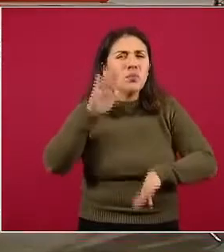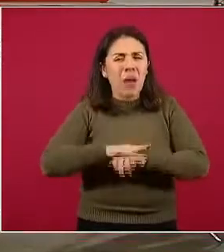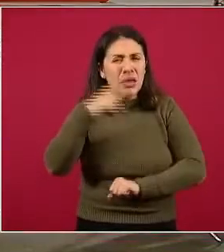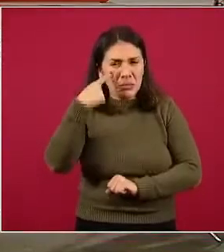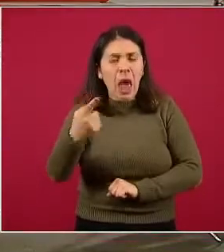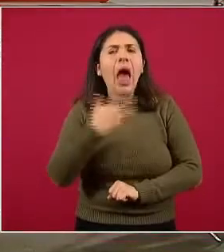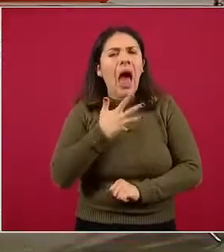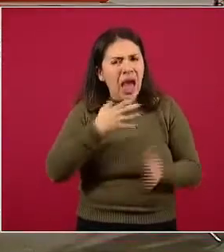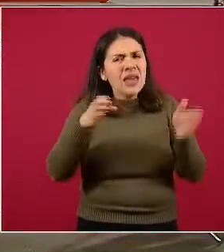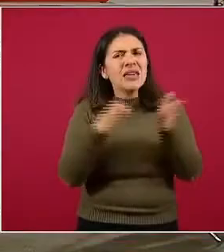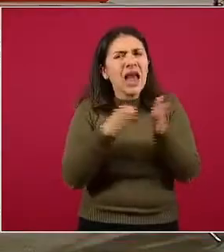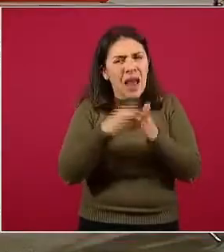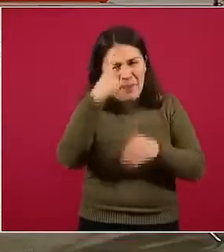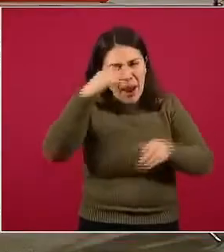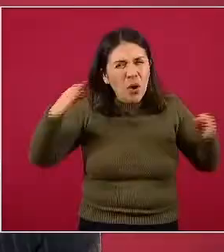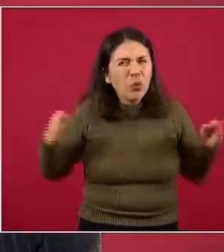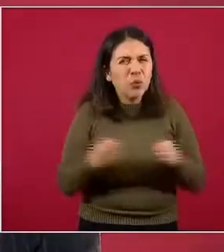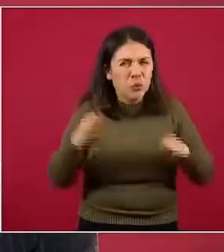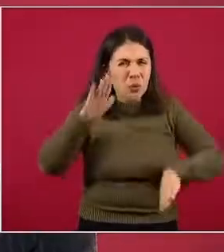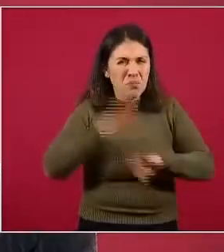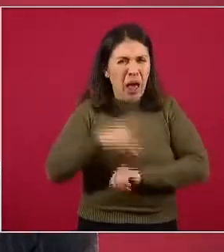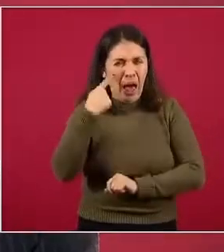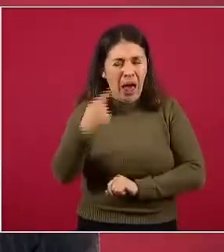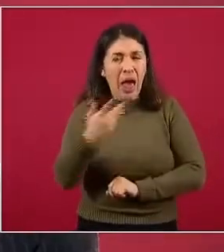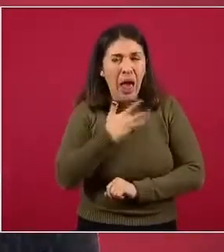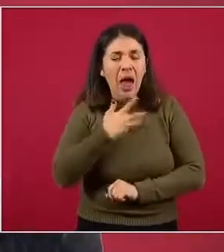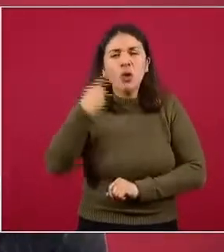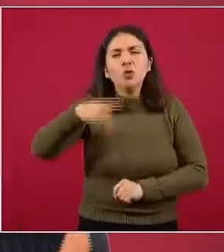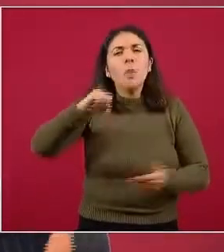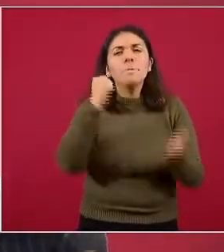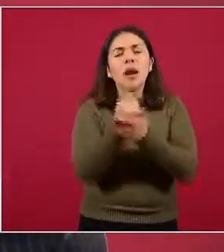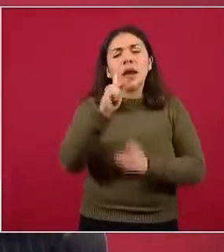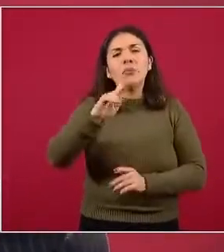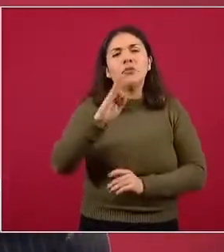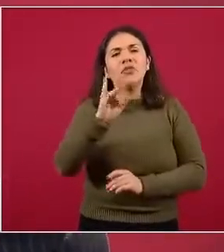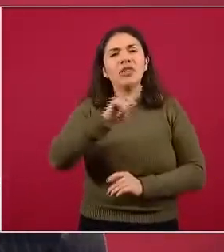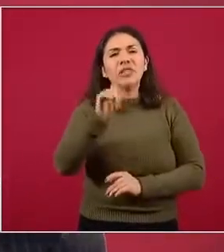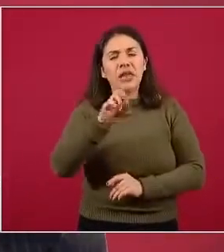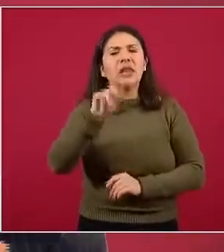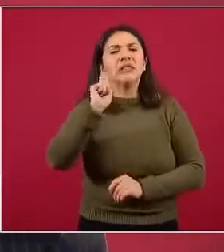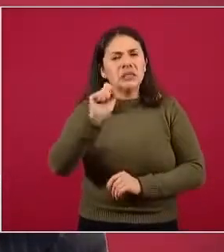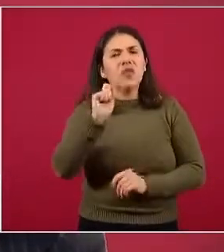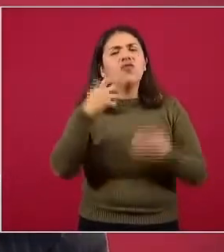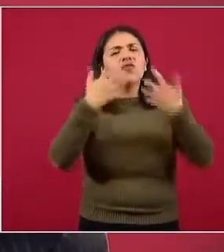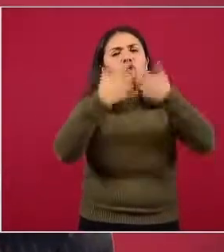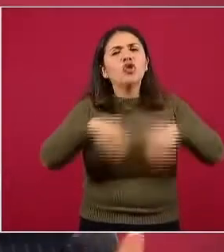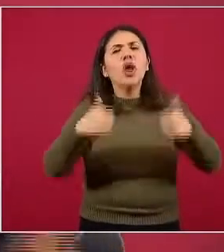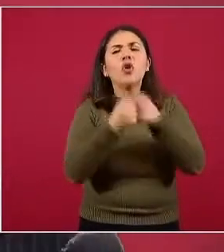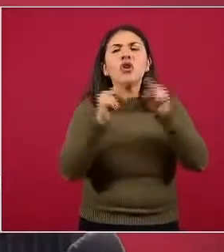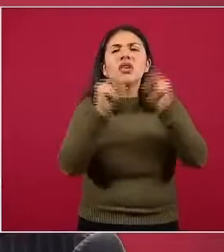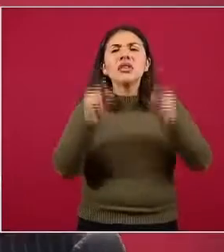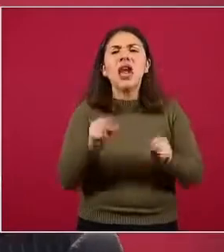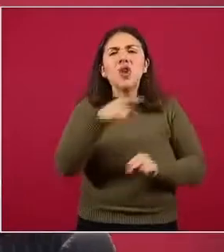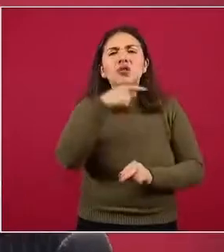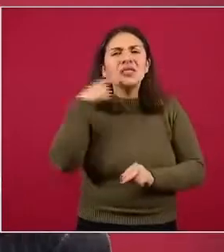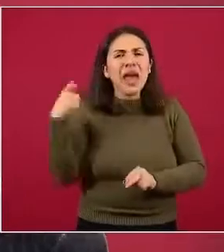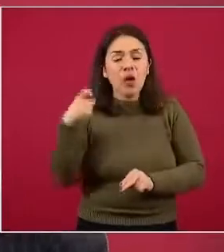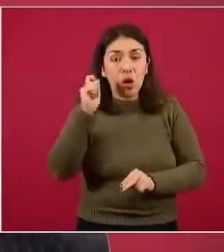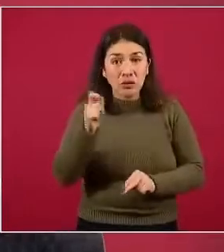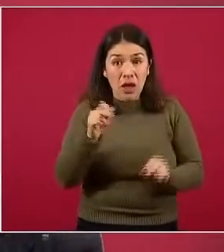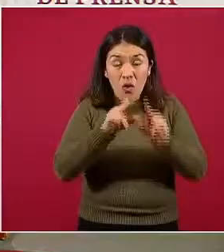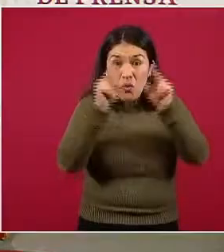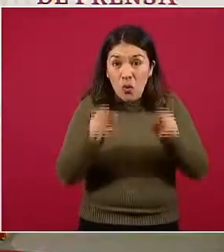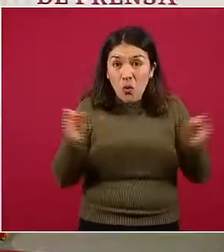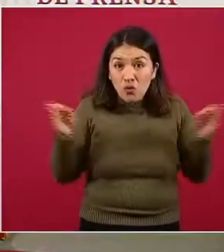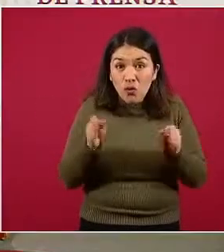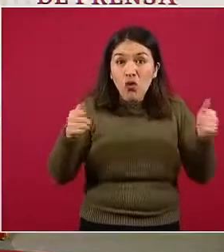cajas de refrigeración avanzada de Pfizer que funcionan a partir de hielo seco, no son refrigeradores que tengan